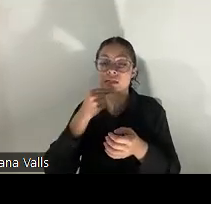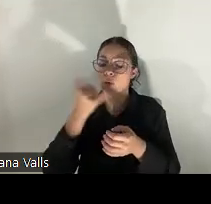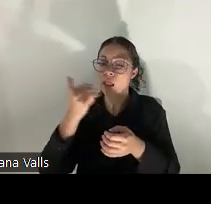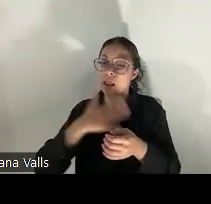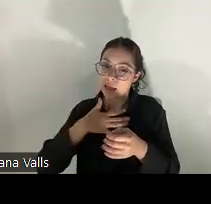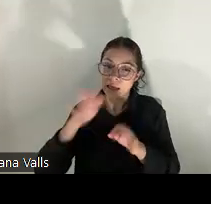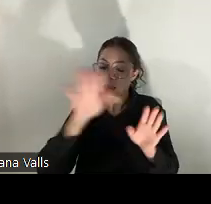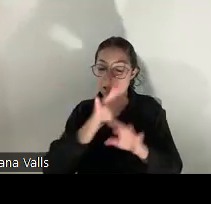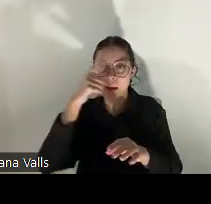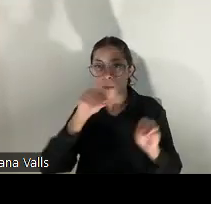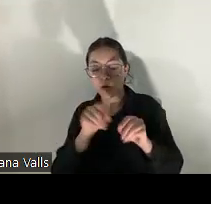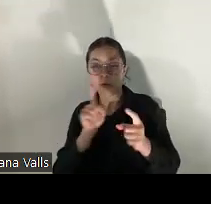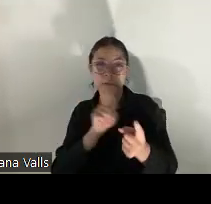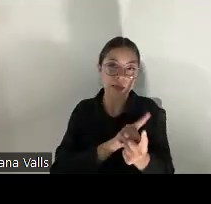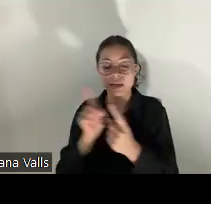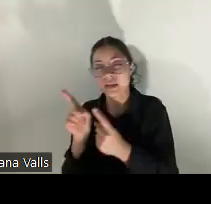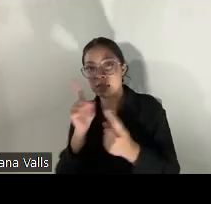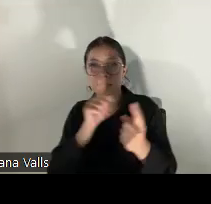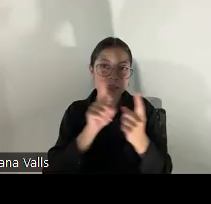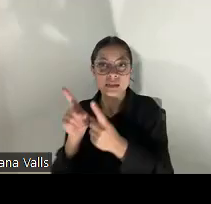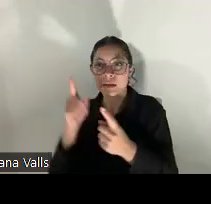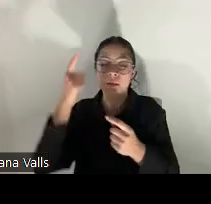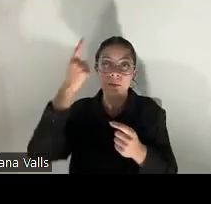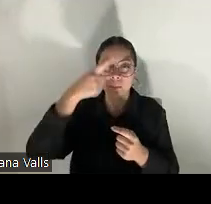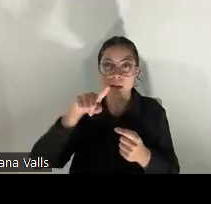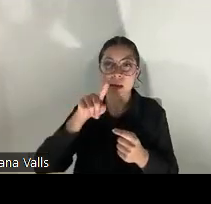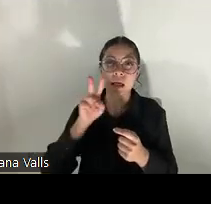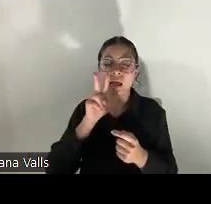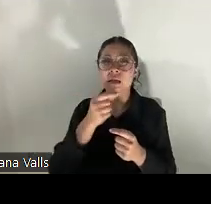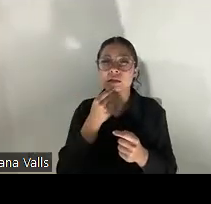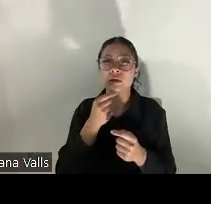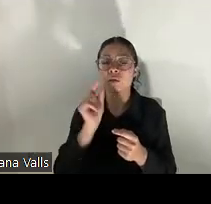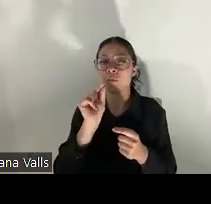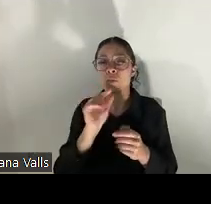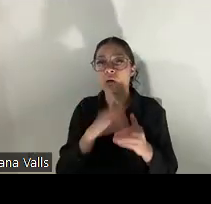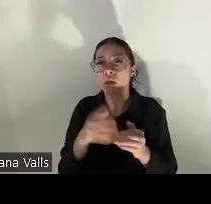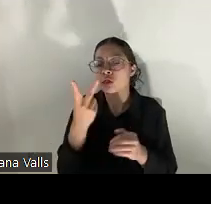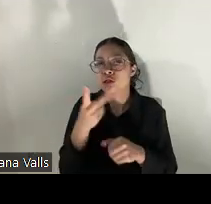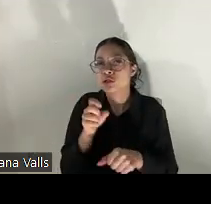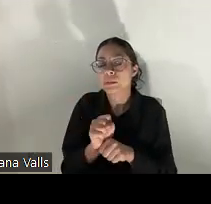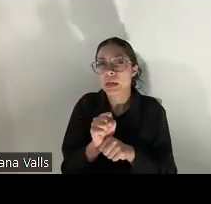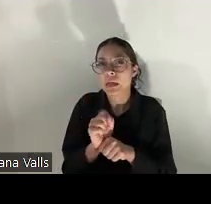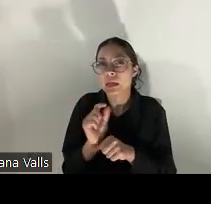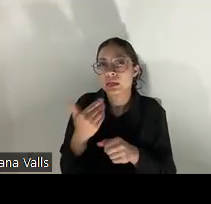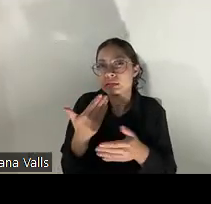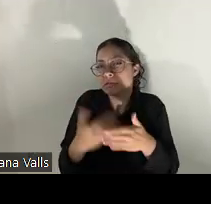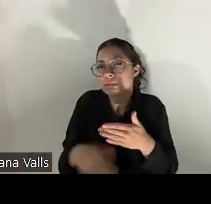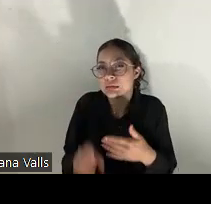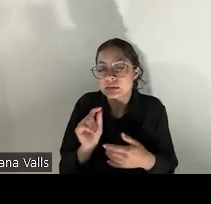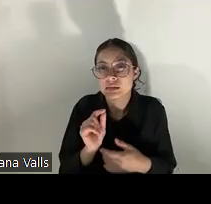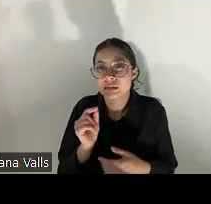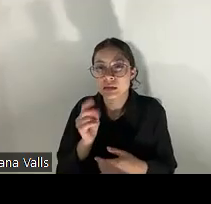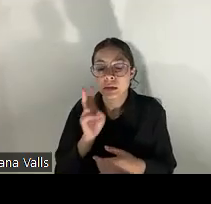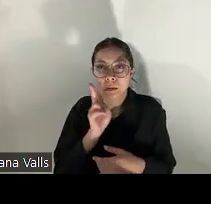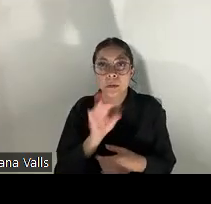y movernos hacia un lado y hacia el otro. Este es un niño que tenía de término, que tenía 2 semanas de vida. Aquí vemos que ya